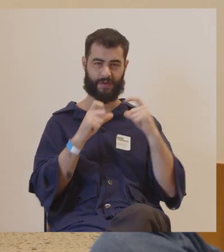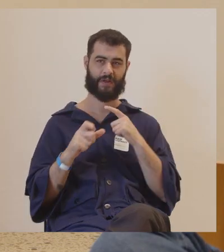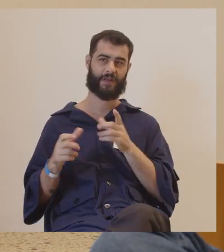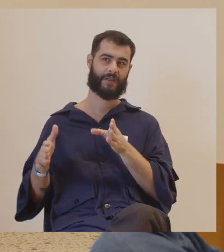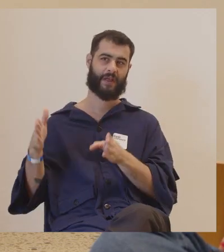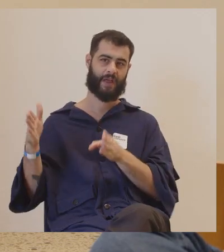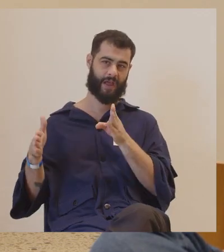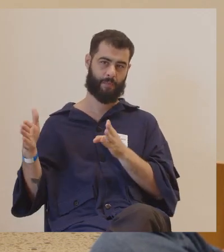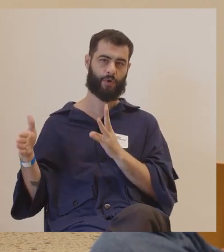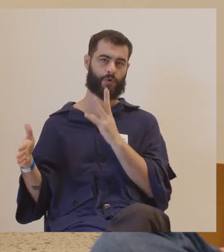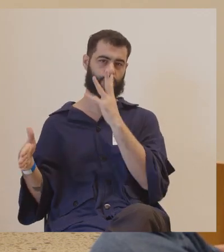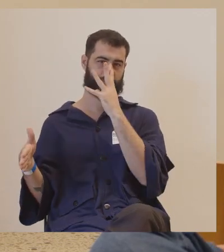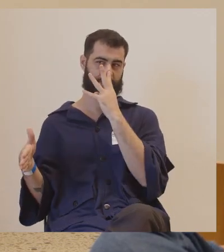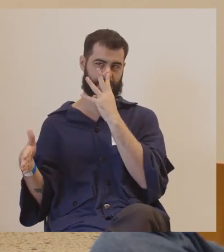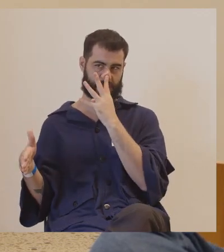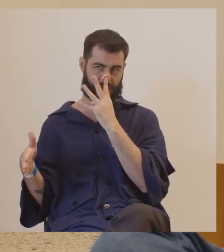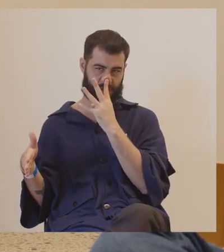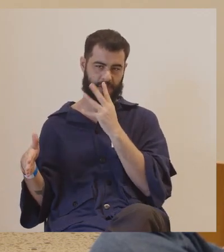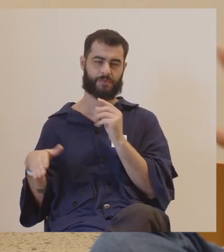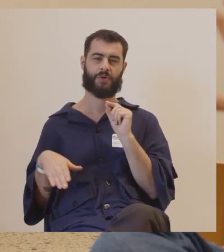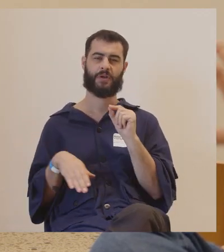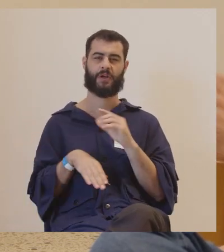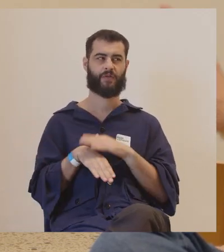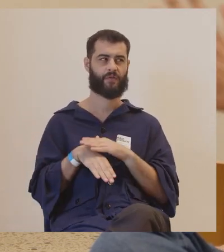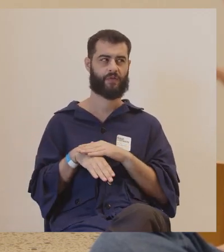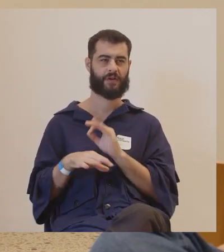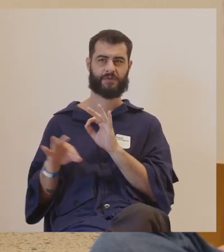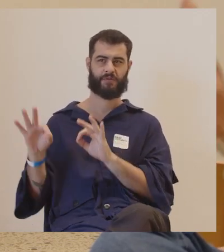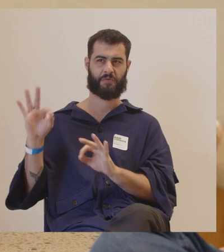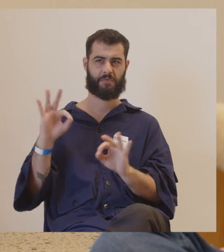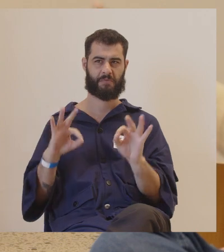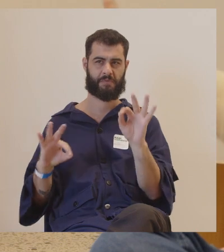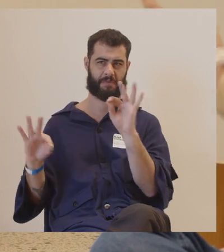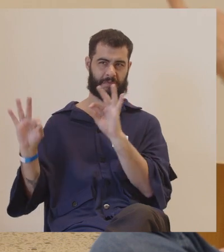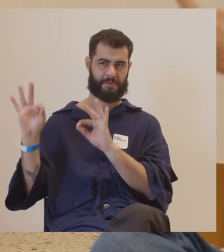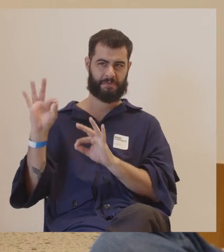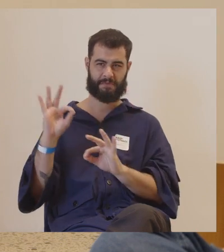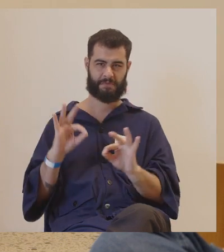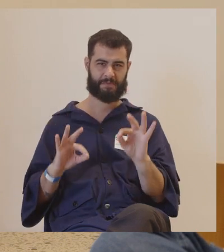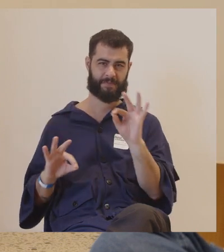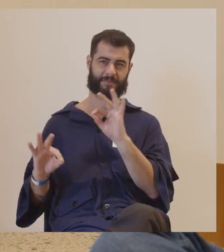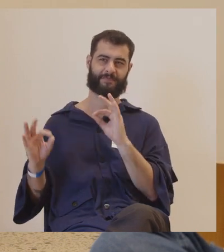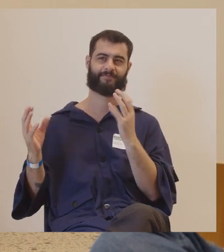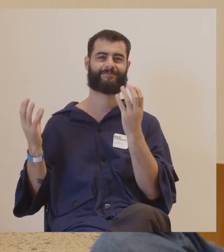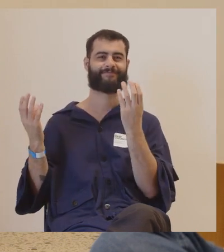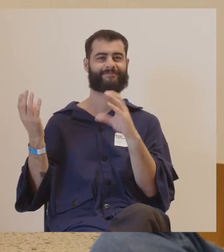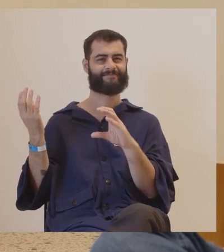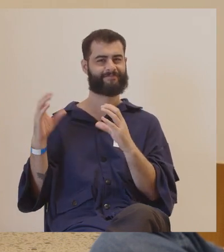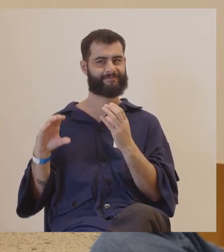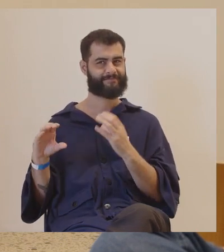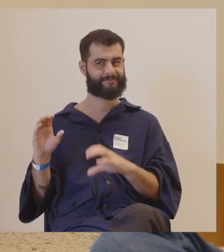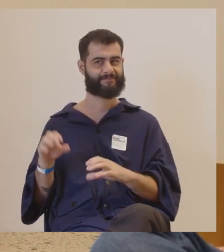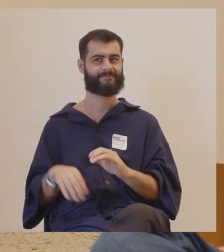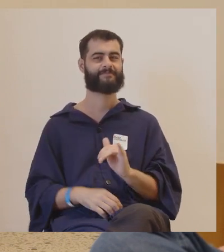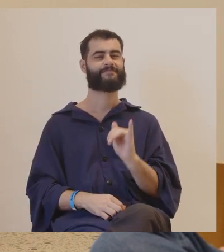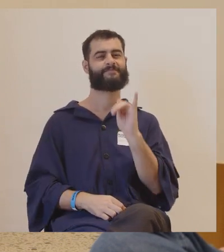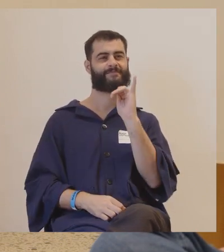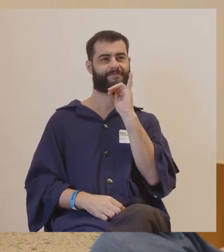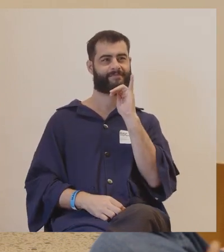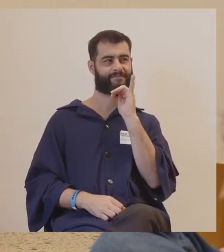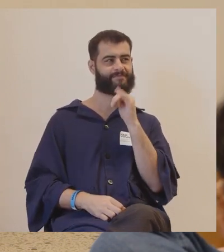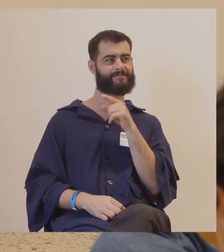esas composiciones que a veces son, bueno, como digamos en esta, ¿no? Como por ejemplo en esta que parece, pues, podría ser